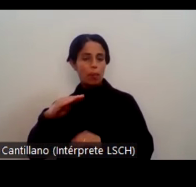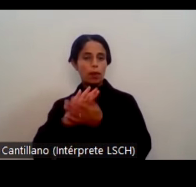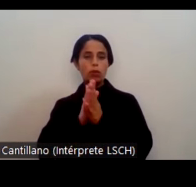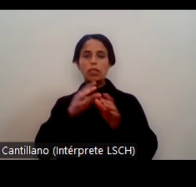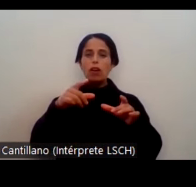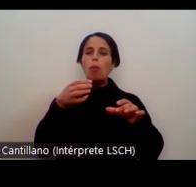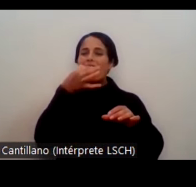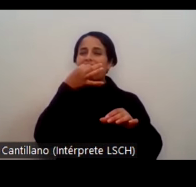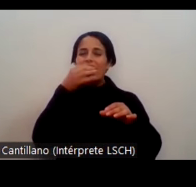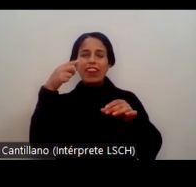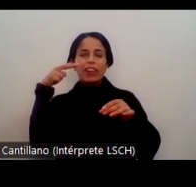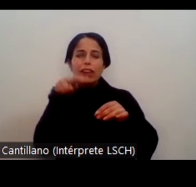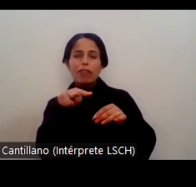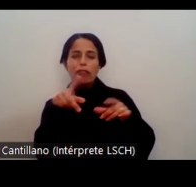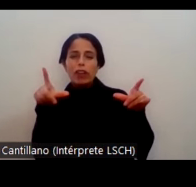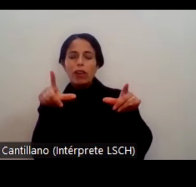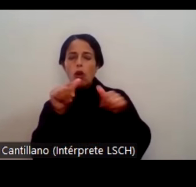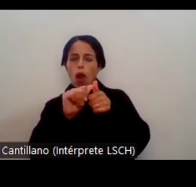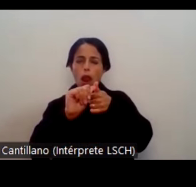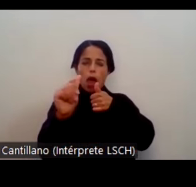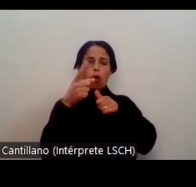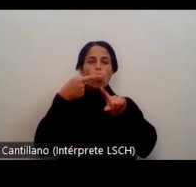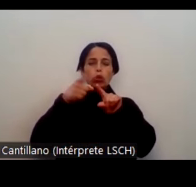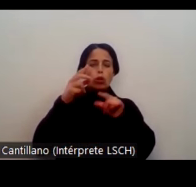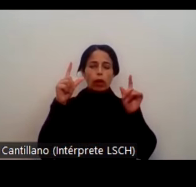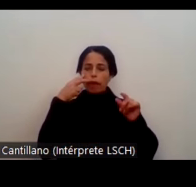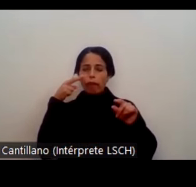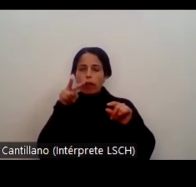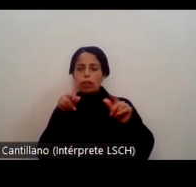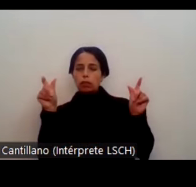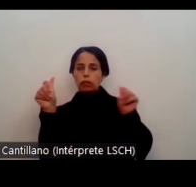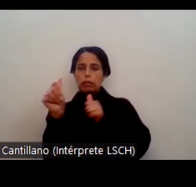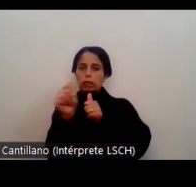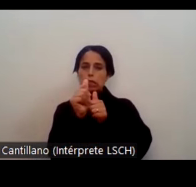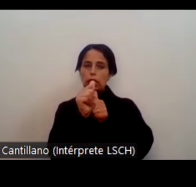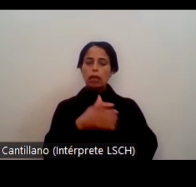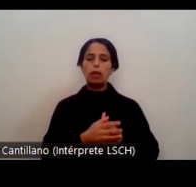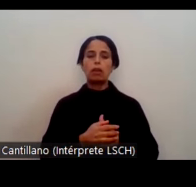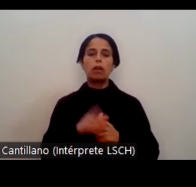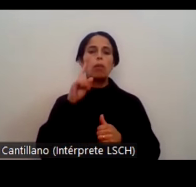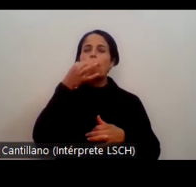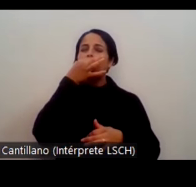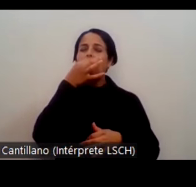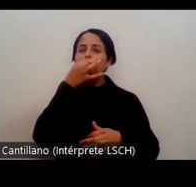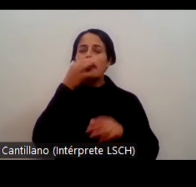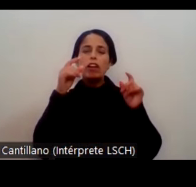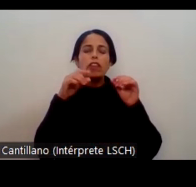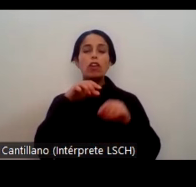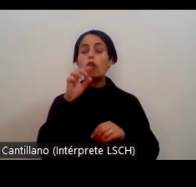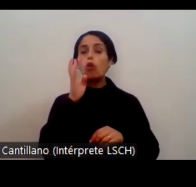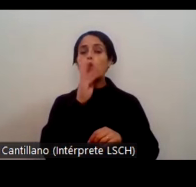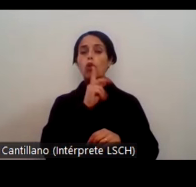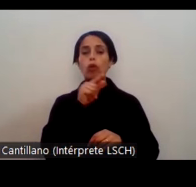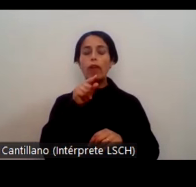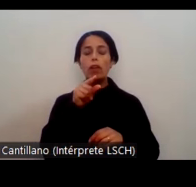manchones verdes, unos más lejanos, otros más cercanos, ¿no? Eh, que tienen verdor y por lo tanto